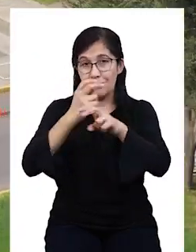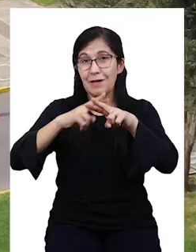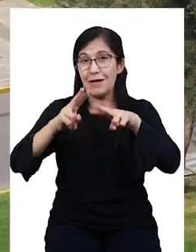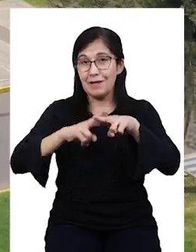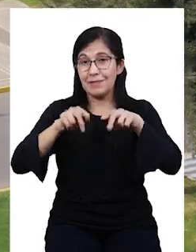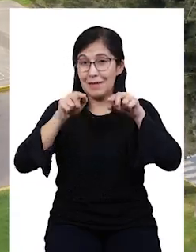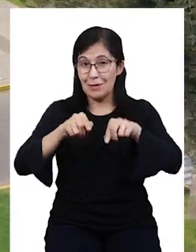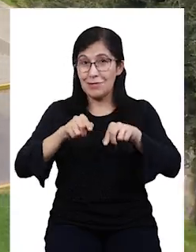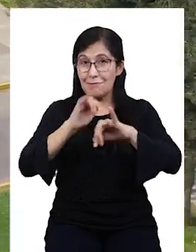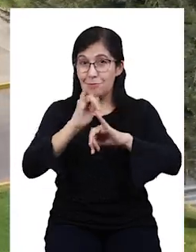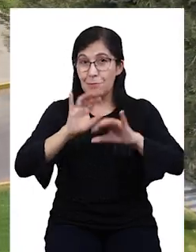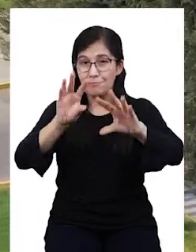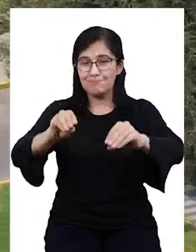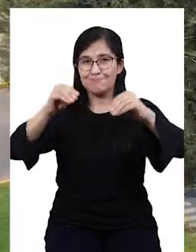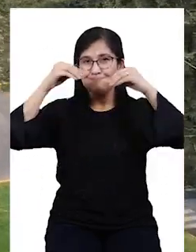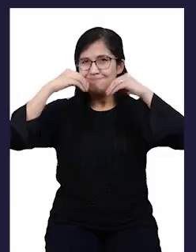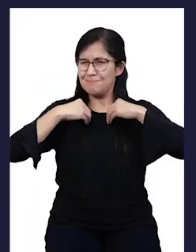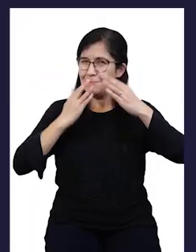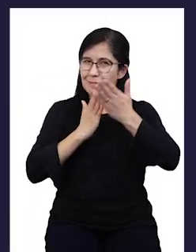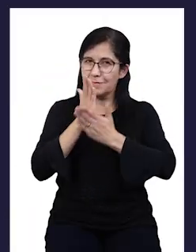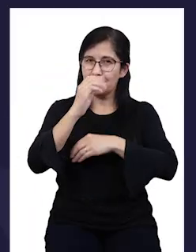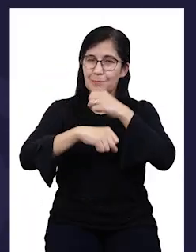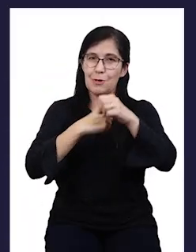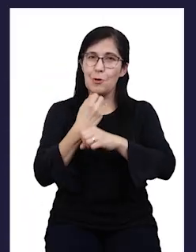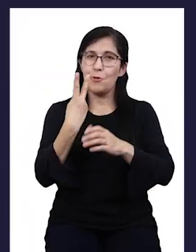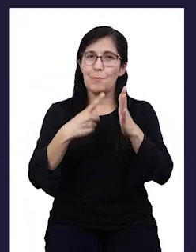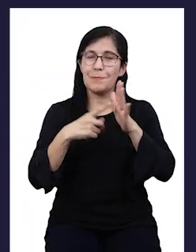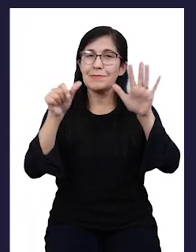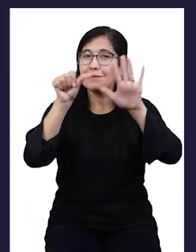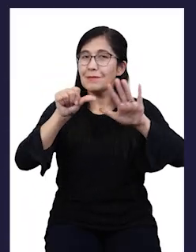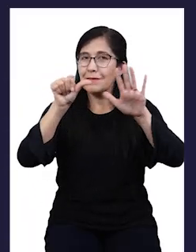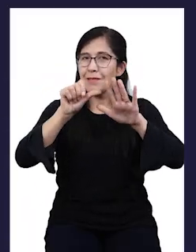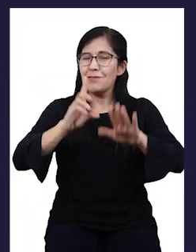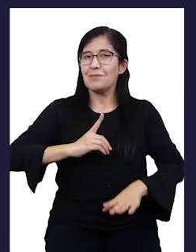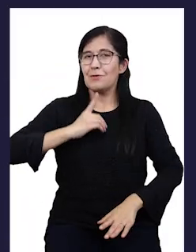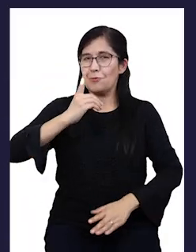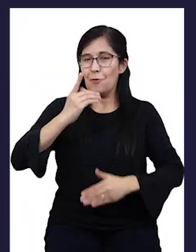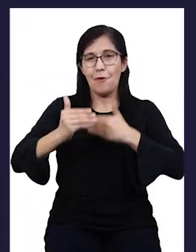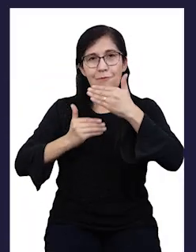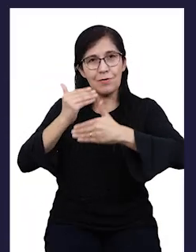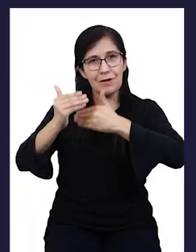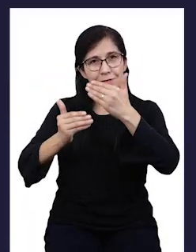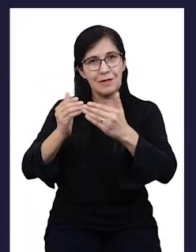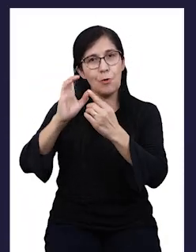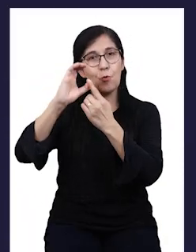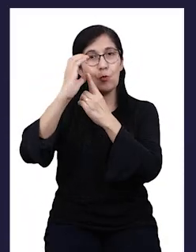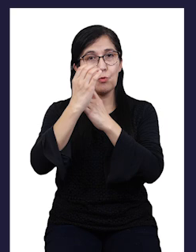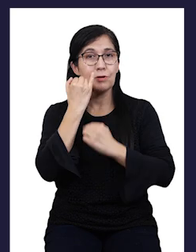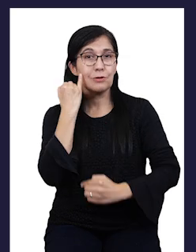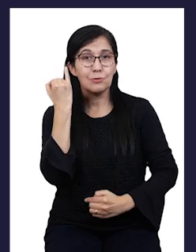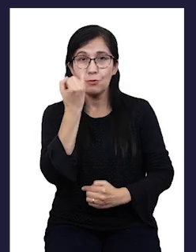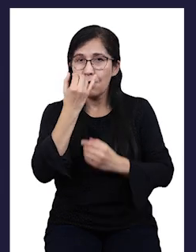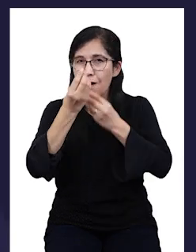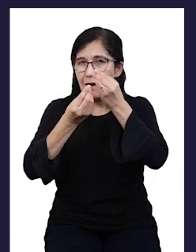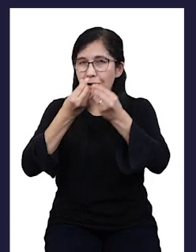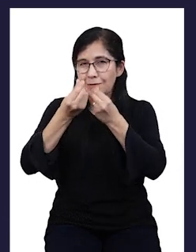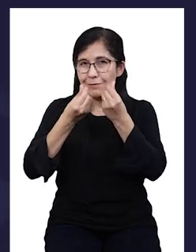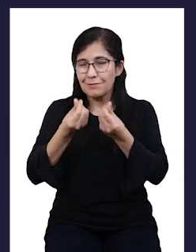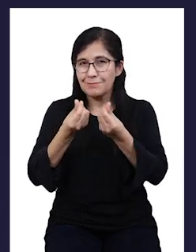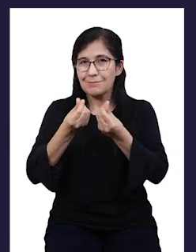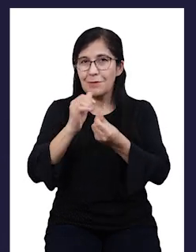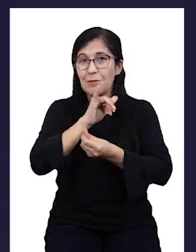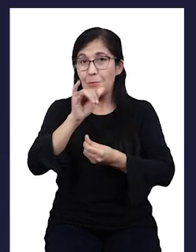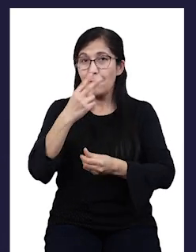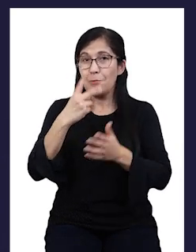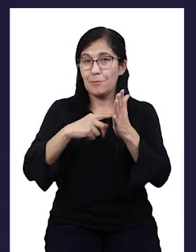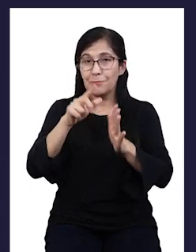hacemos. Así lo asumimos y adoptamos a partir del año 2016 la decisión de avanzar a una cultura institucional de calidad